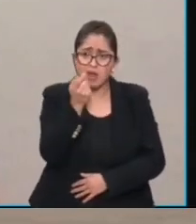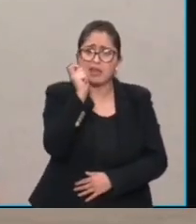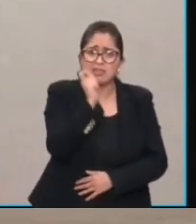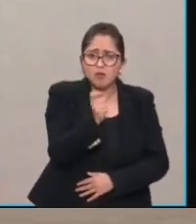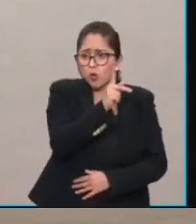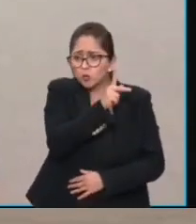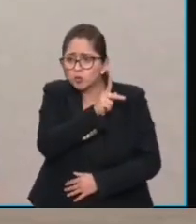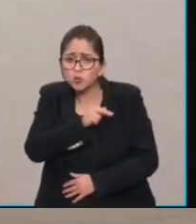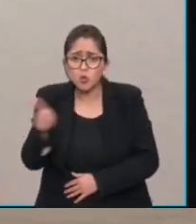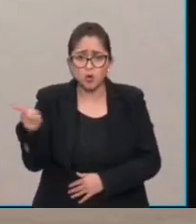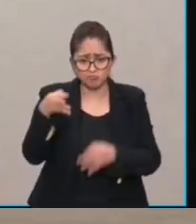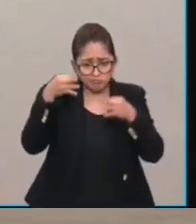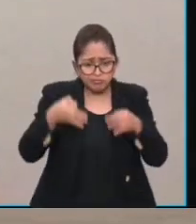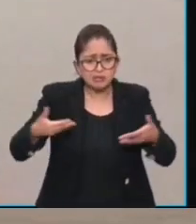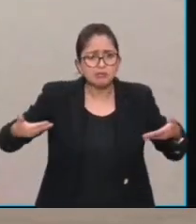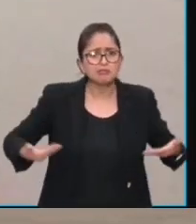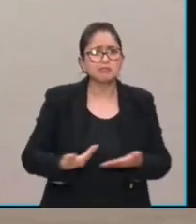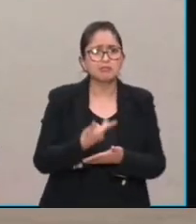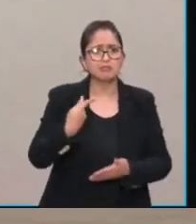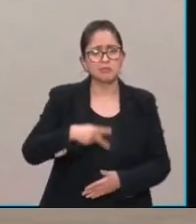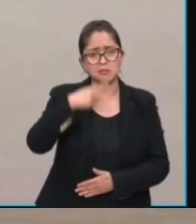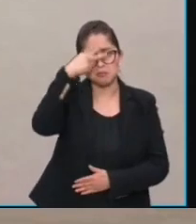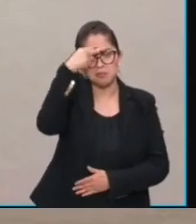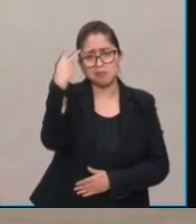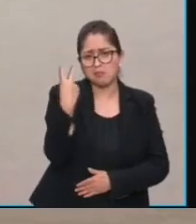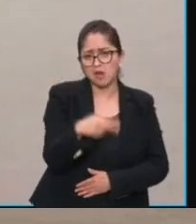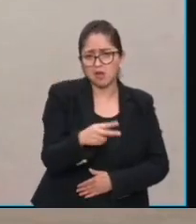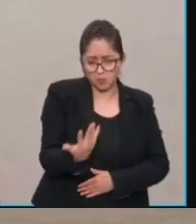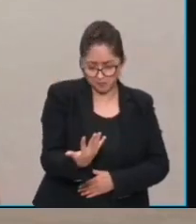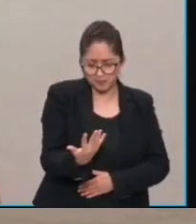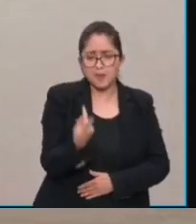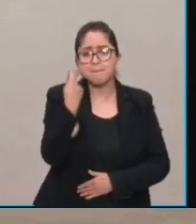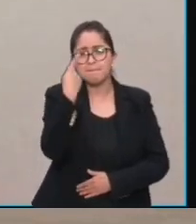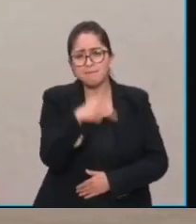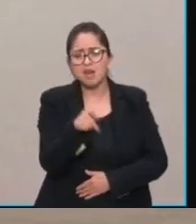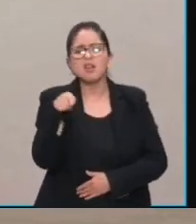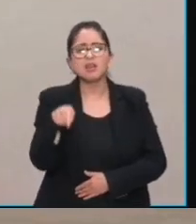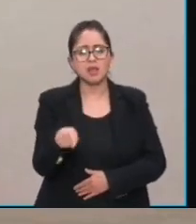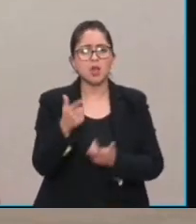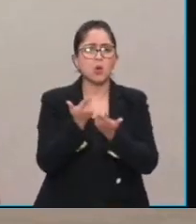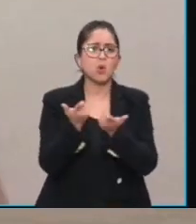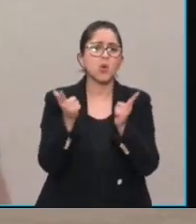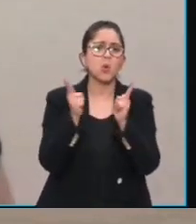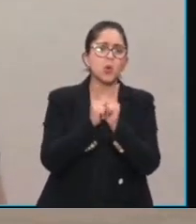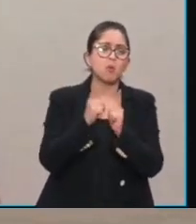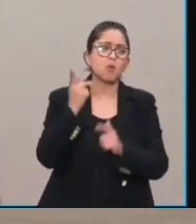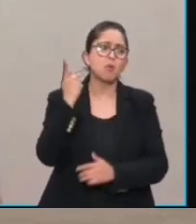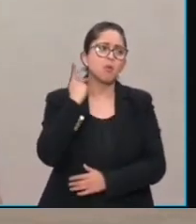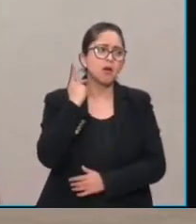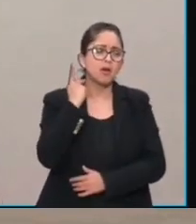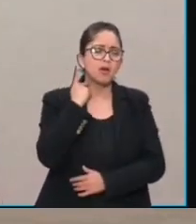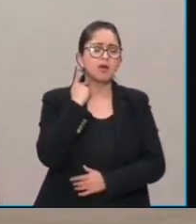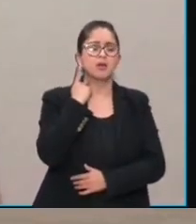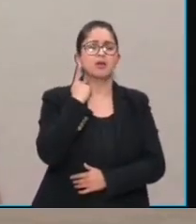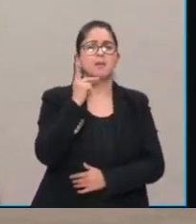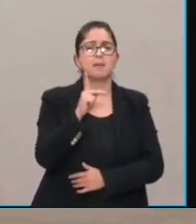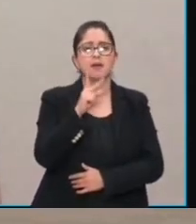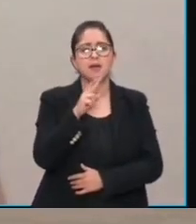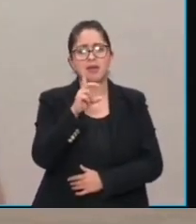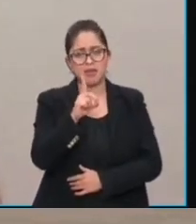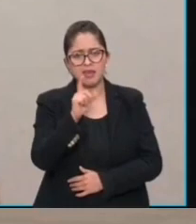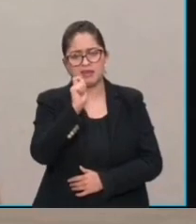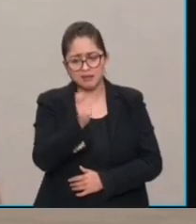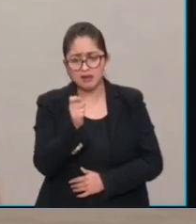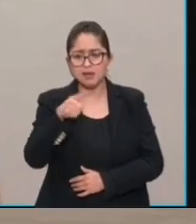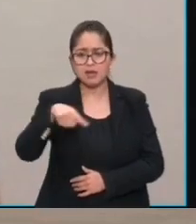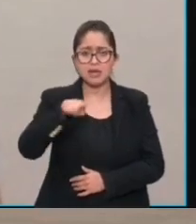quisiera mencionar como tal que una de las banderas del Partido de la Revolución Democrática es que todas las clínicas del IMSS,